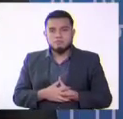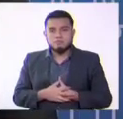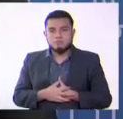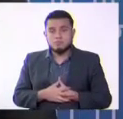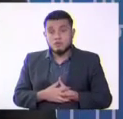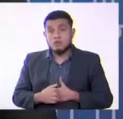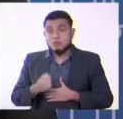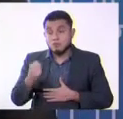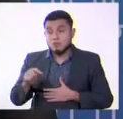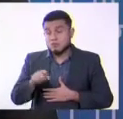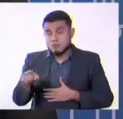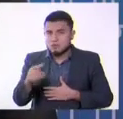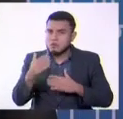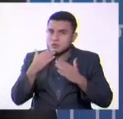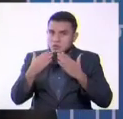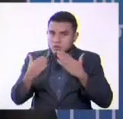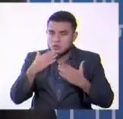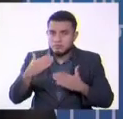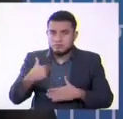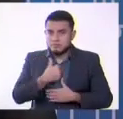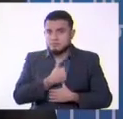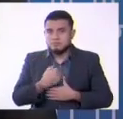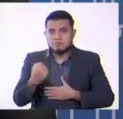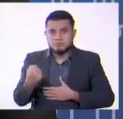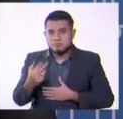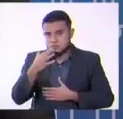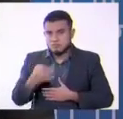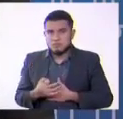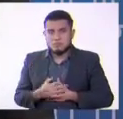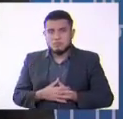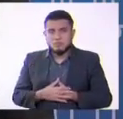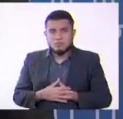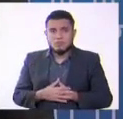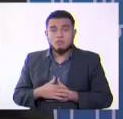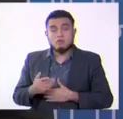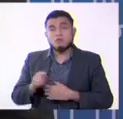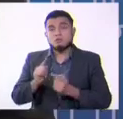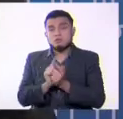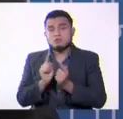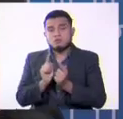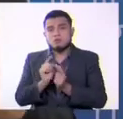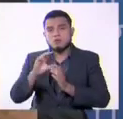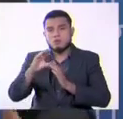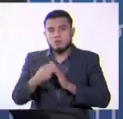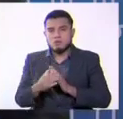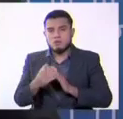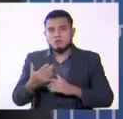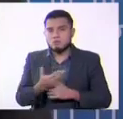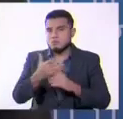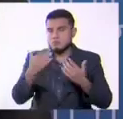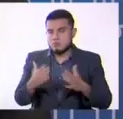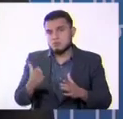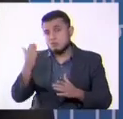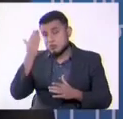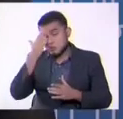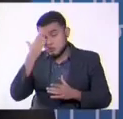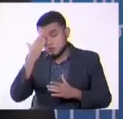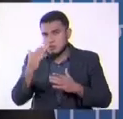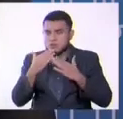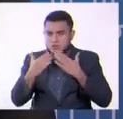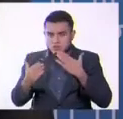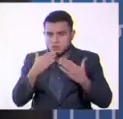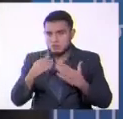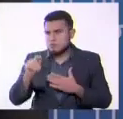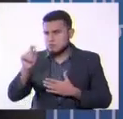importantes los aportes que nos dan nuestros estudiantes, ¿verdad, Edward?, sobre lo que se conoce como cultura. Y hemos escuchado que han mencionado